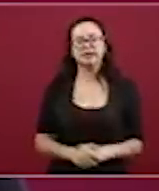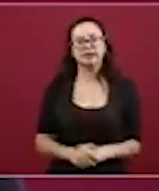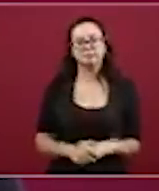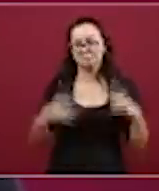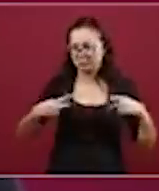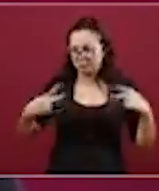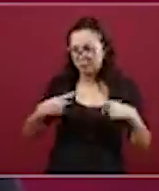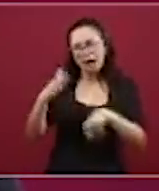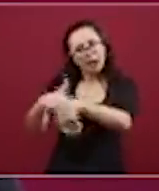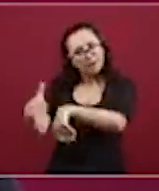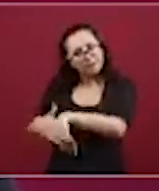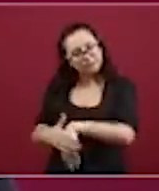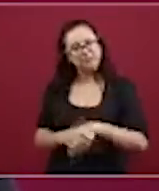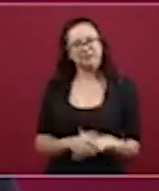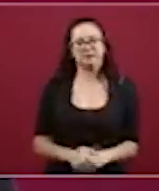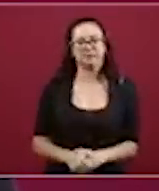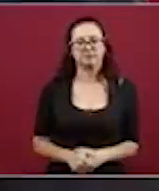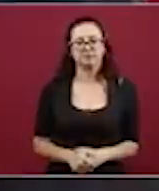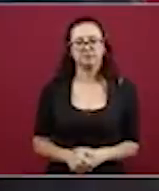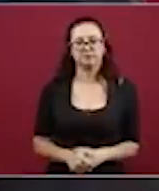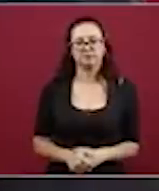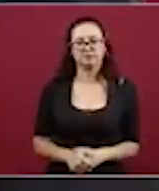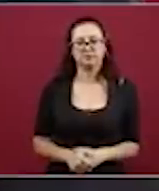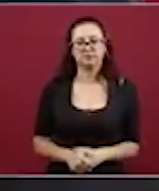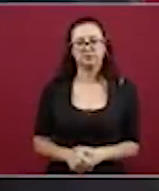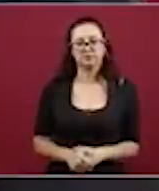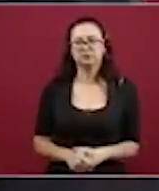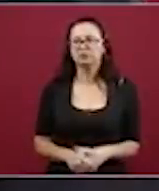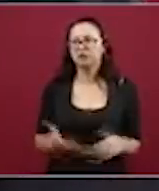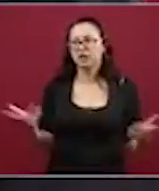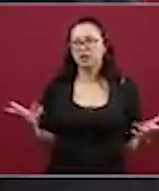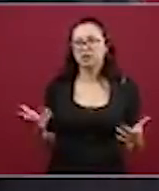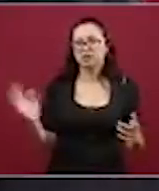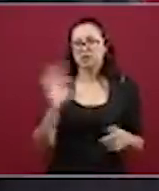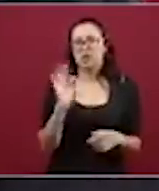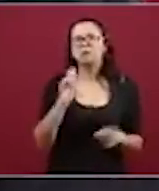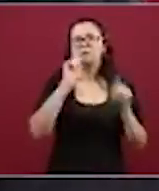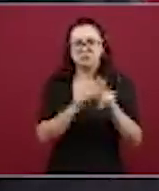misma gente y a ver qué fuiste a hacer allá.